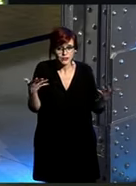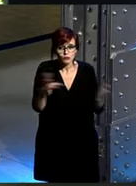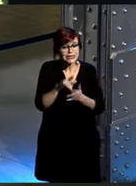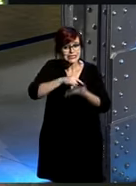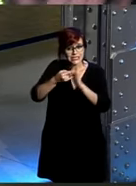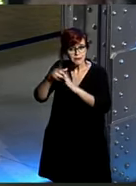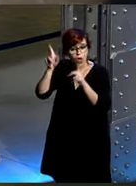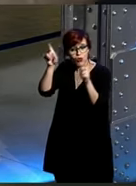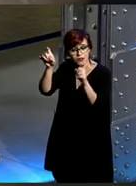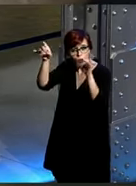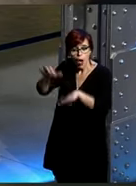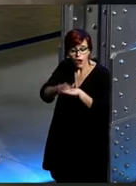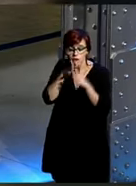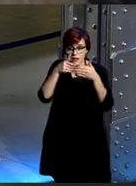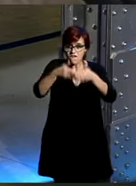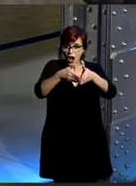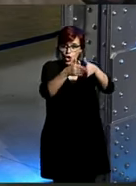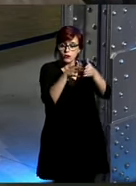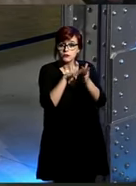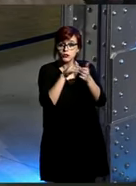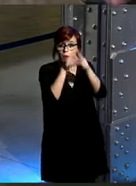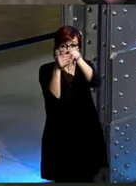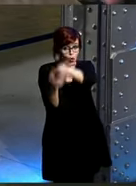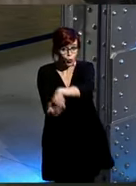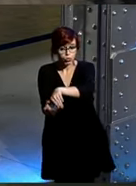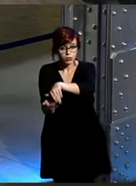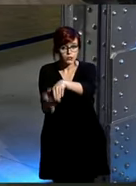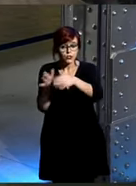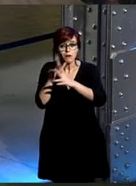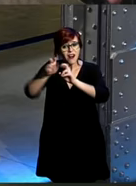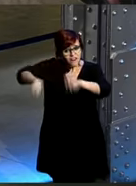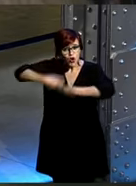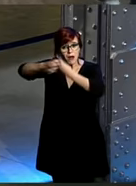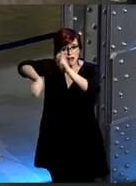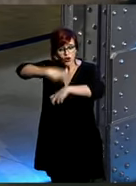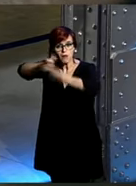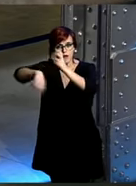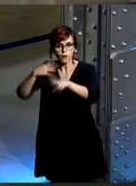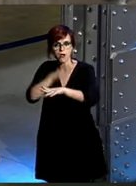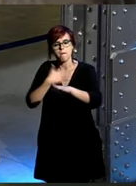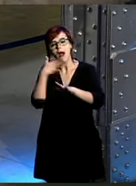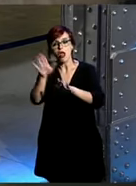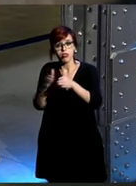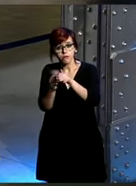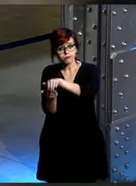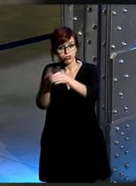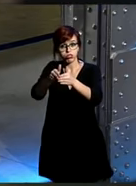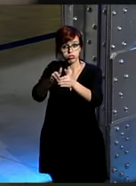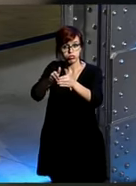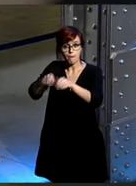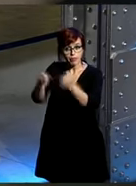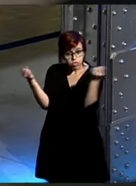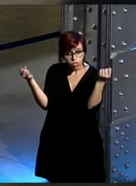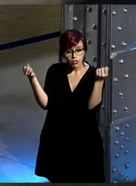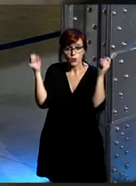educativo es eso. Es el Costa Concordia. Se hunde. Entonces, todas las reformas educativas lo quieren enderezar. Y cuando enderezan, ¿qué ven?